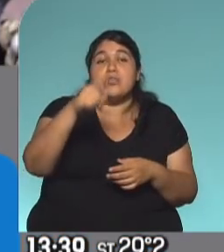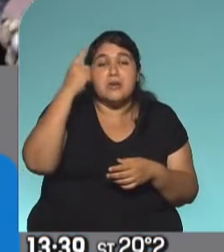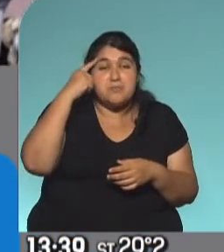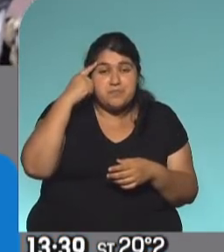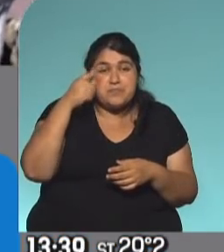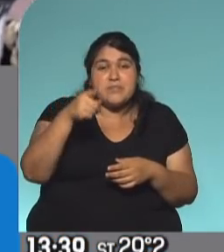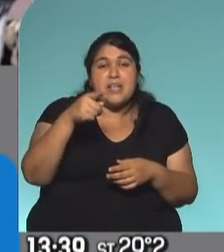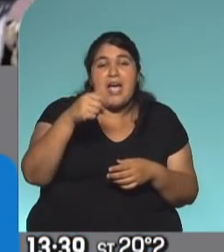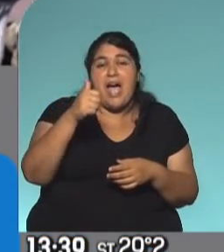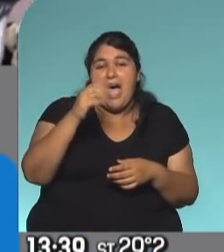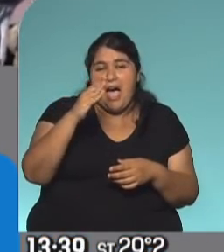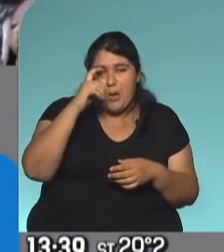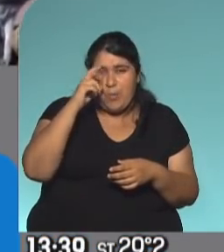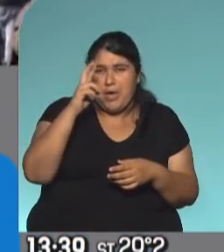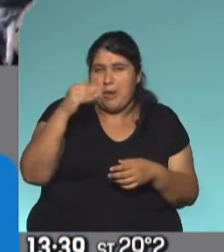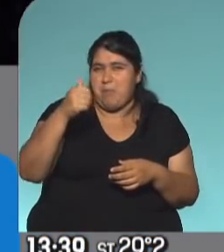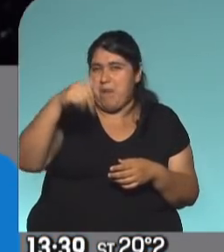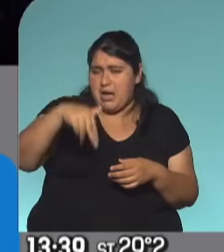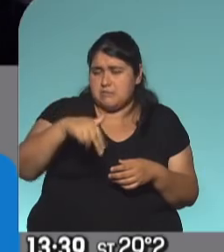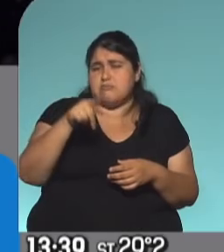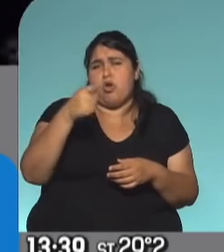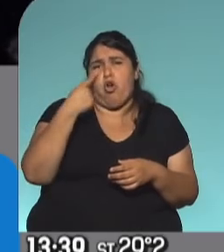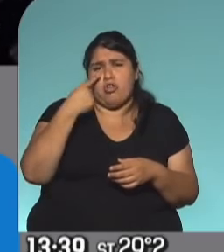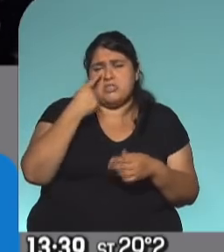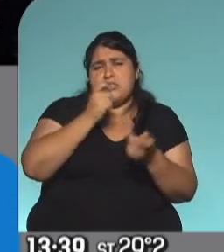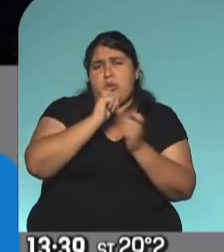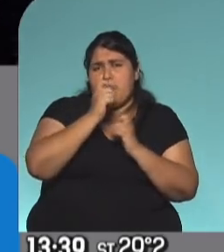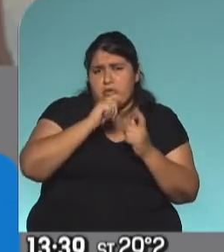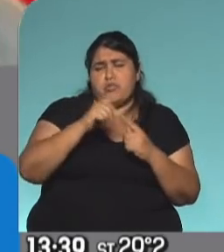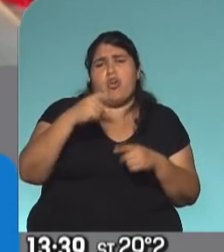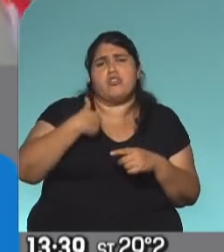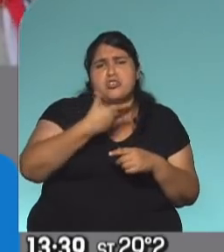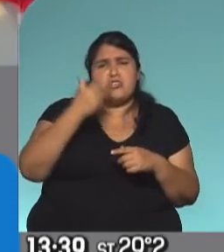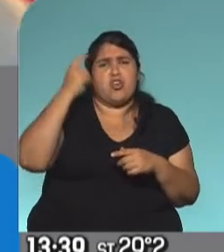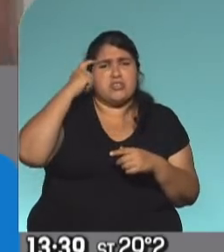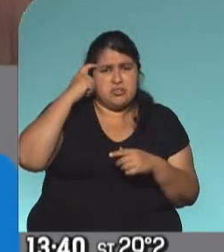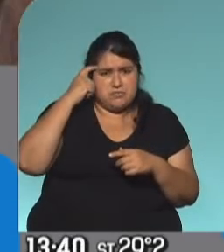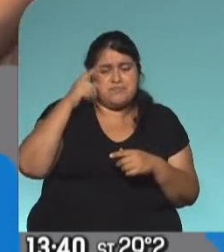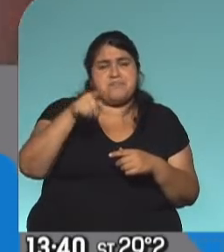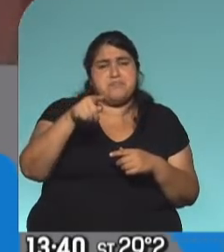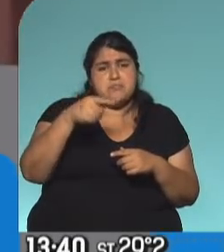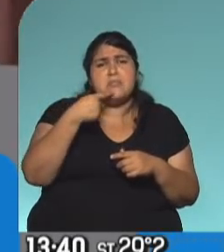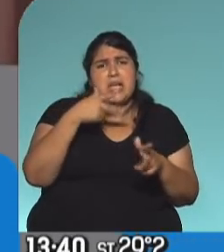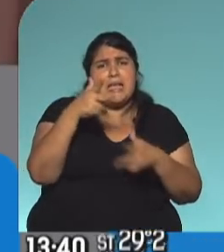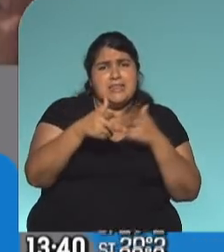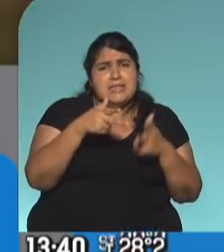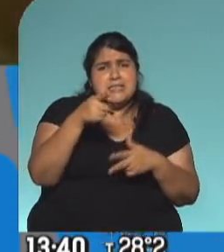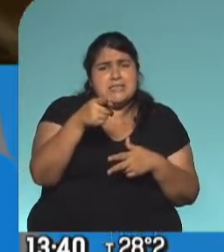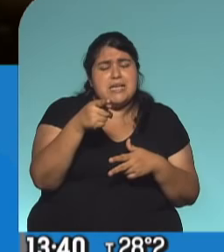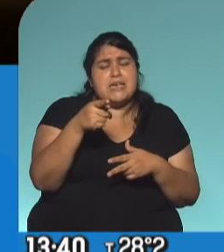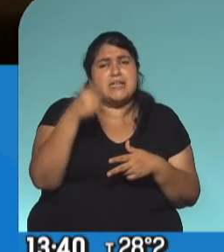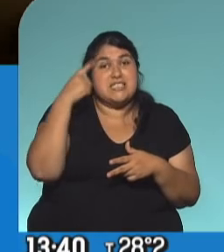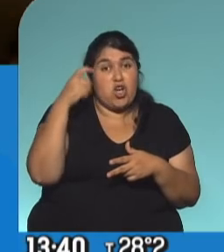Jürgen Habermas, conocido, comunicador, sociólogo, filósofo. Él viene diciendo justamente,